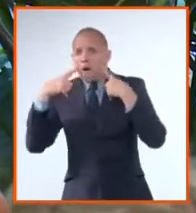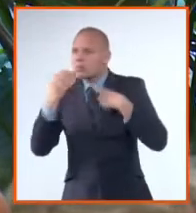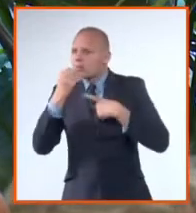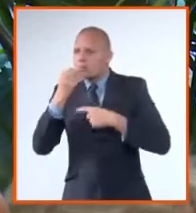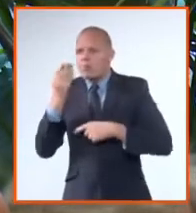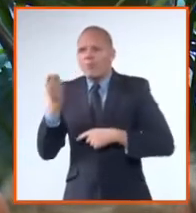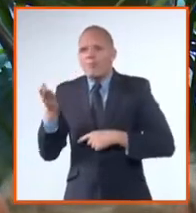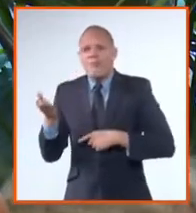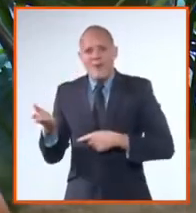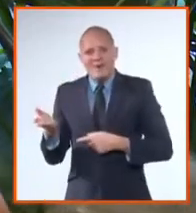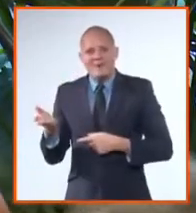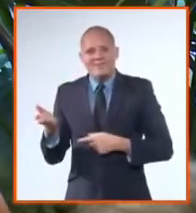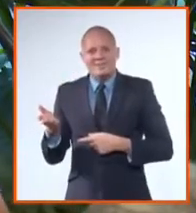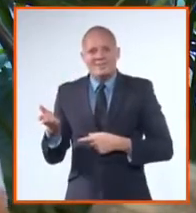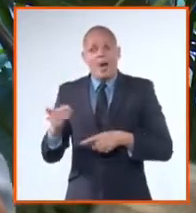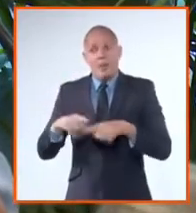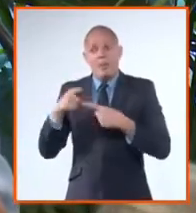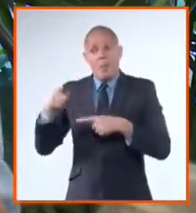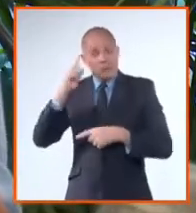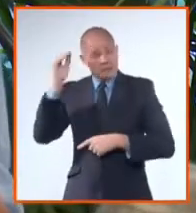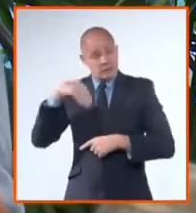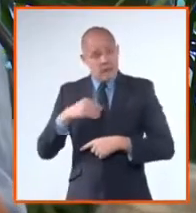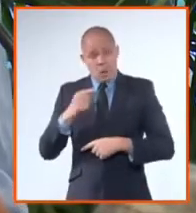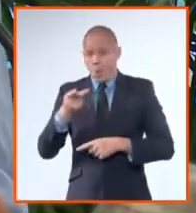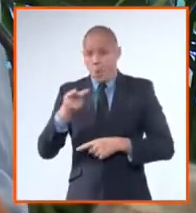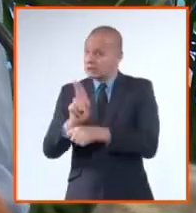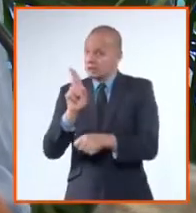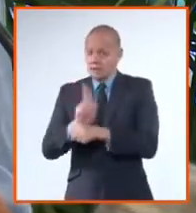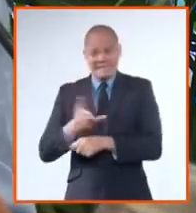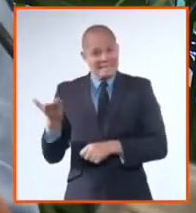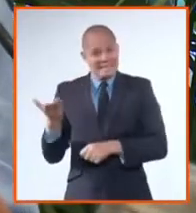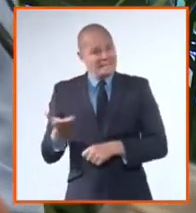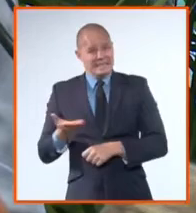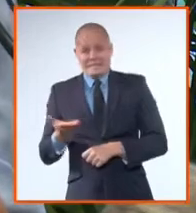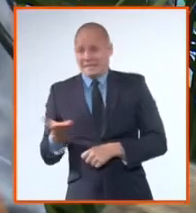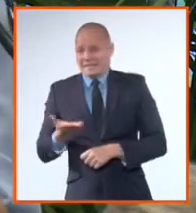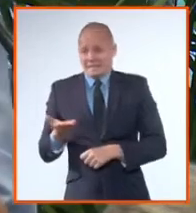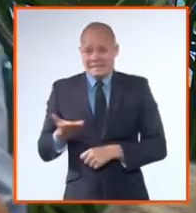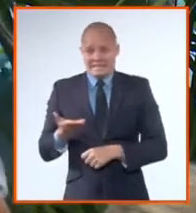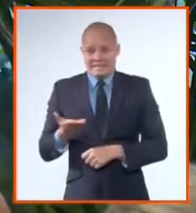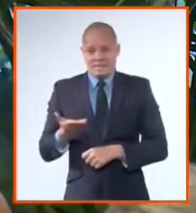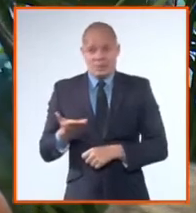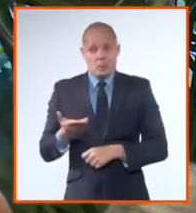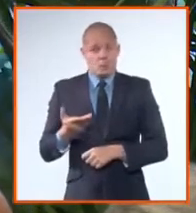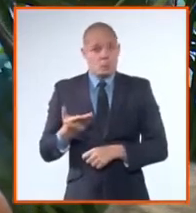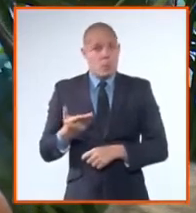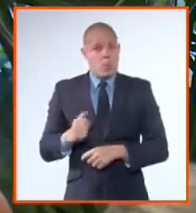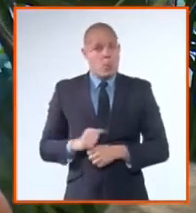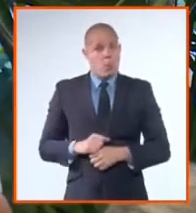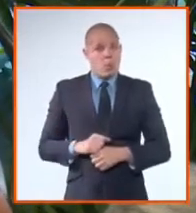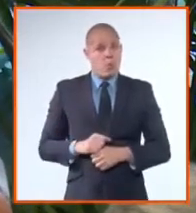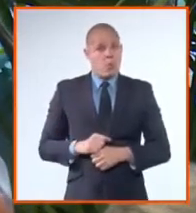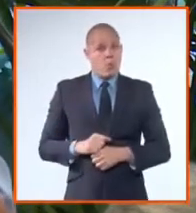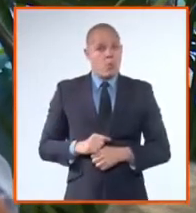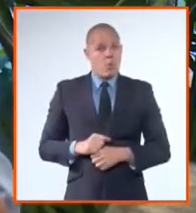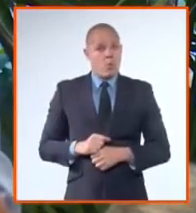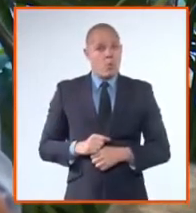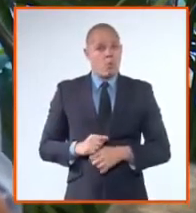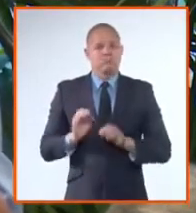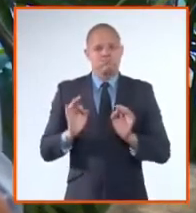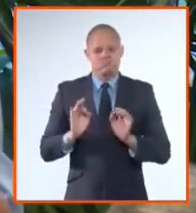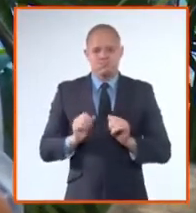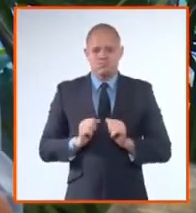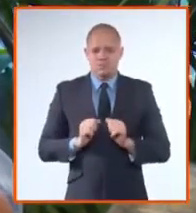la talla o por el temor de no llegar a tiempo, puede haber significado o ha significado